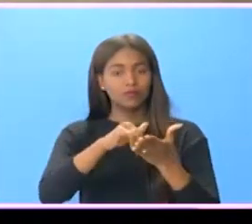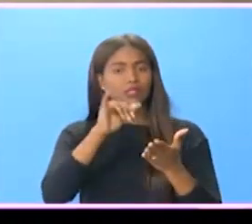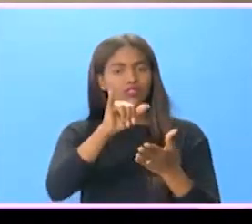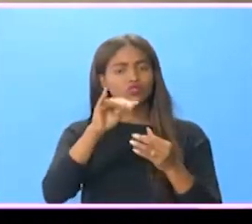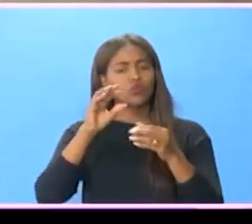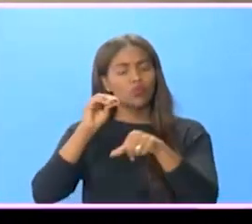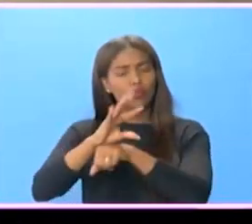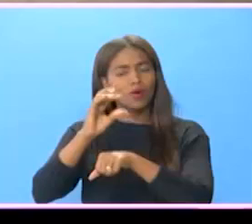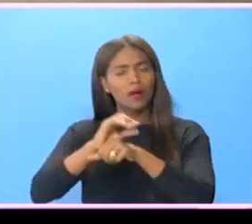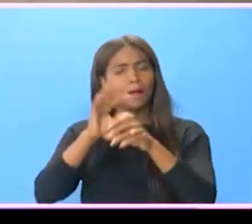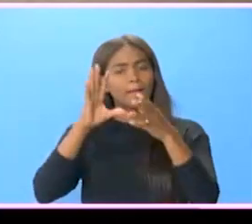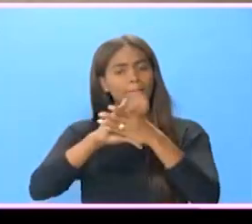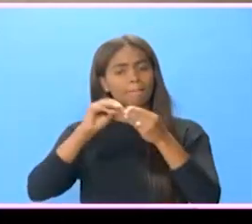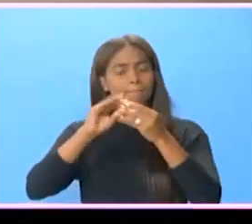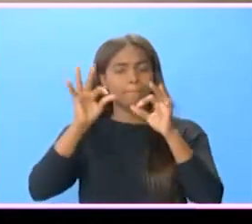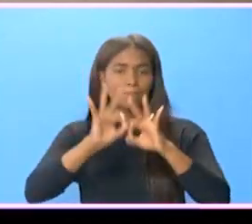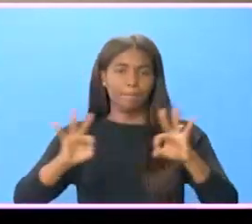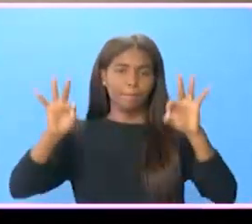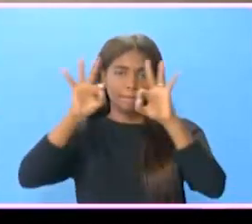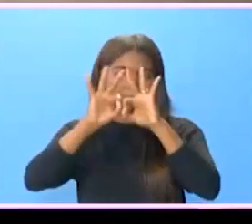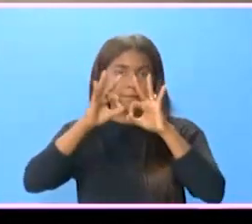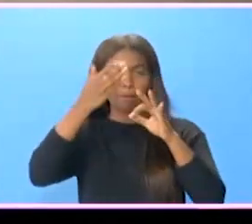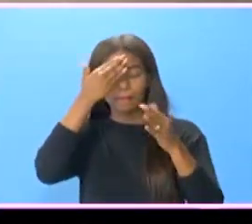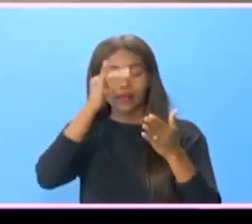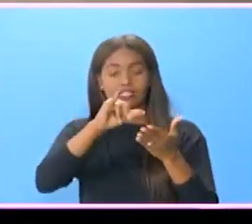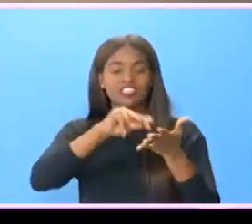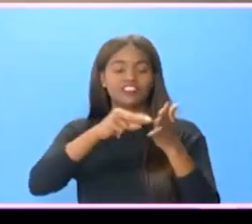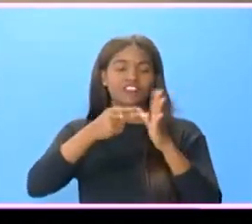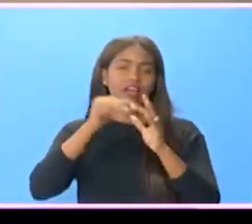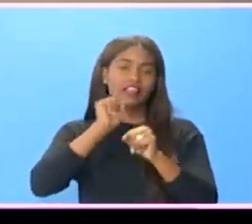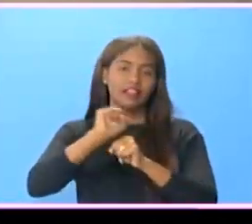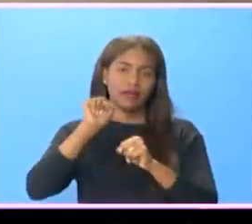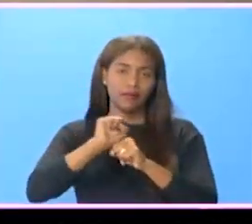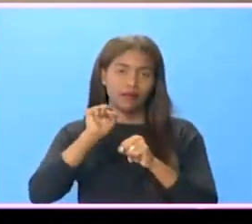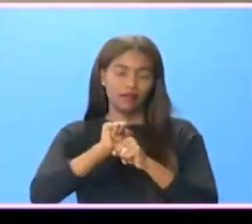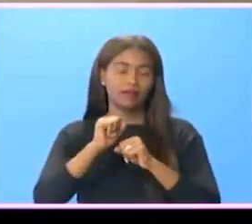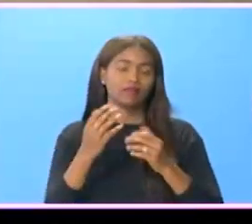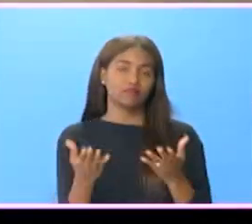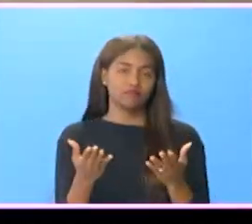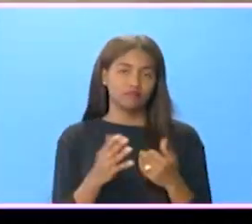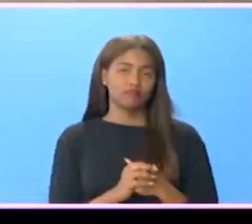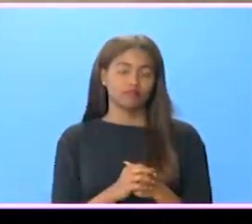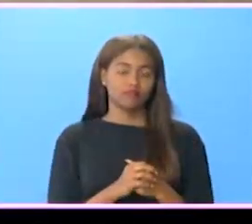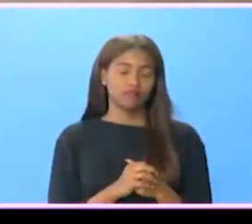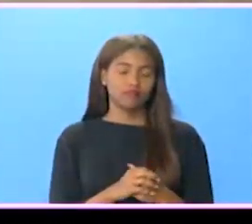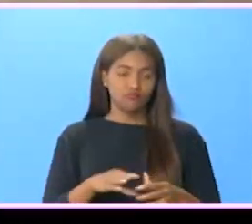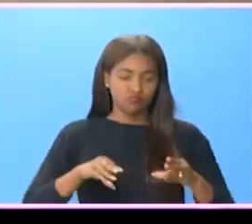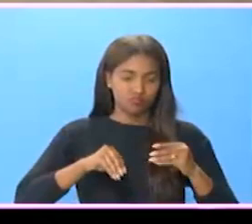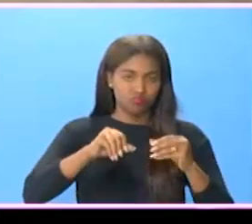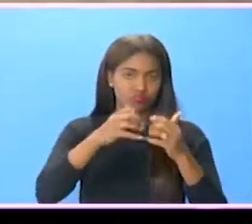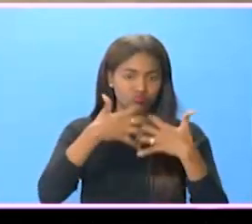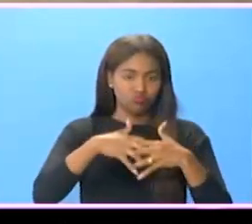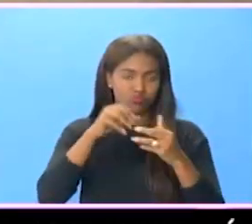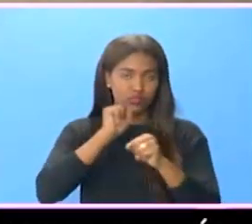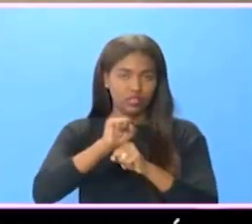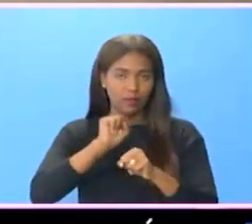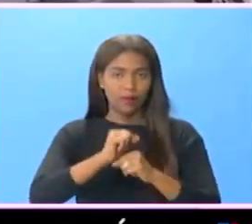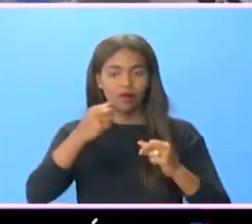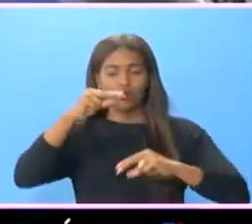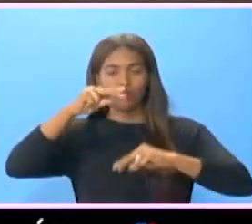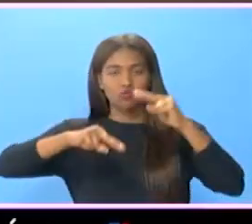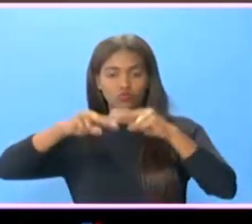las palabras importantes, porque eso quiere decir trabajo, consumo de productos agrícolas, agroindustriales,